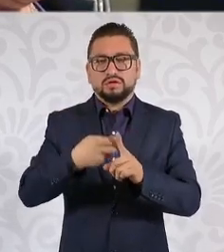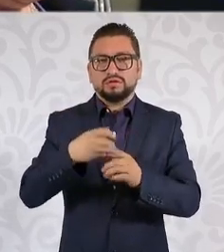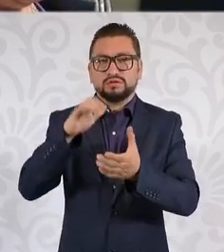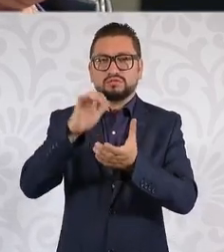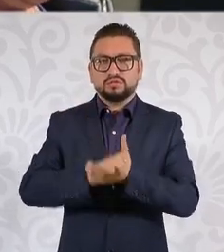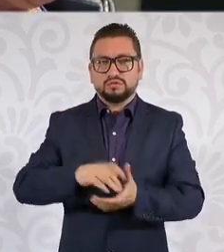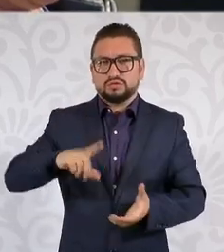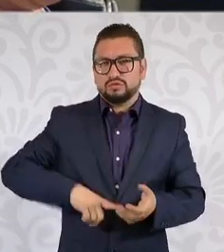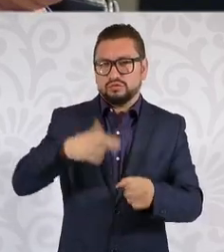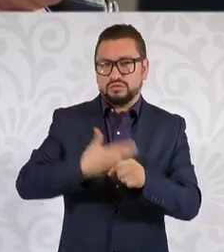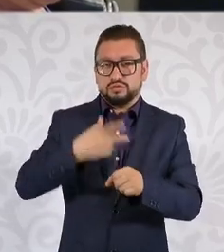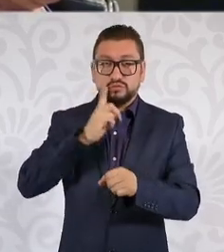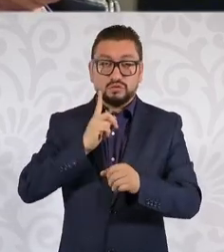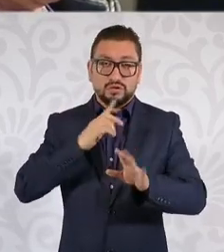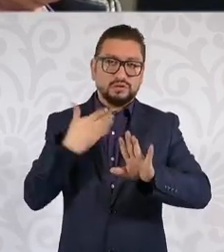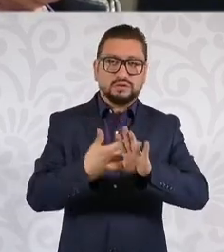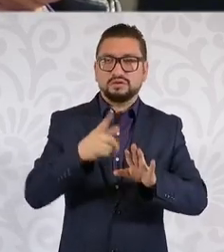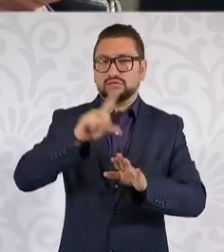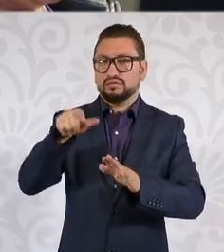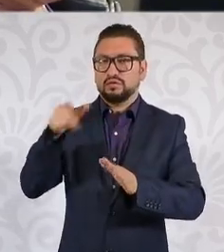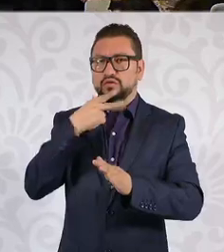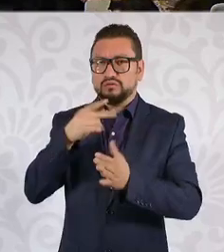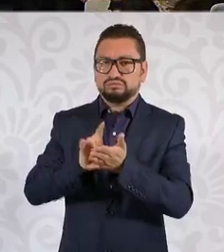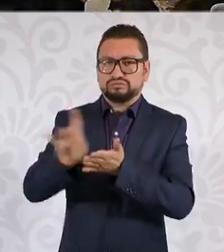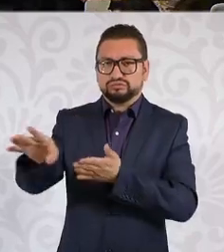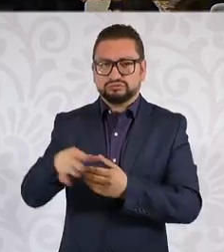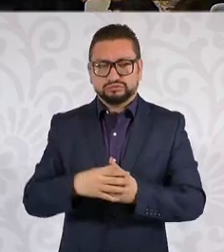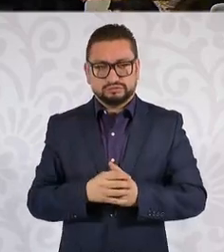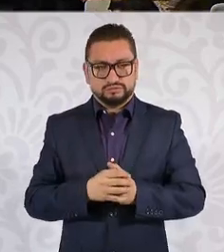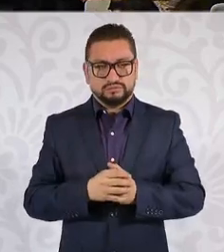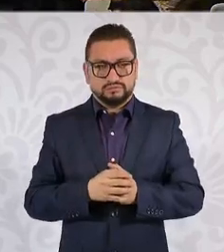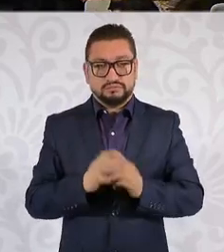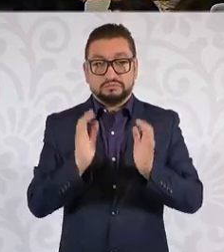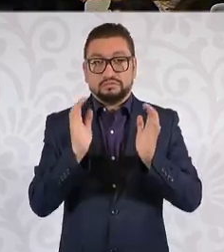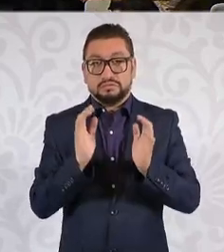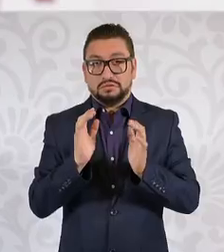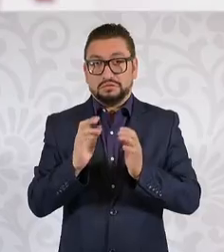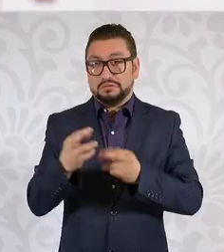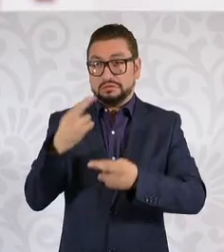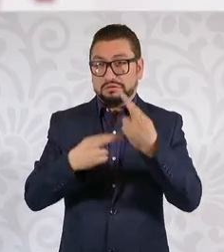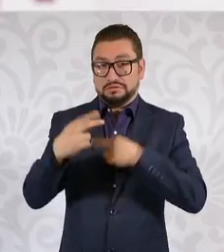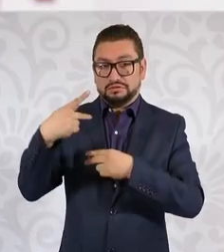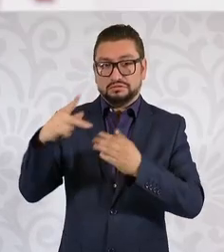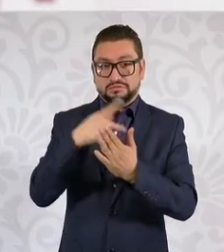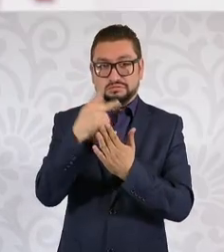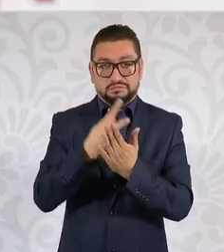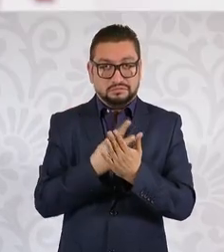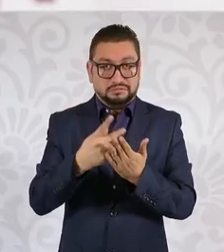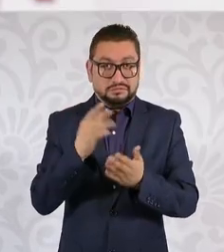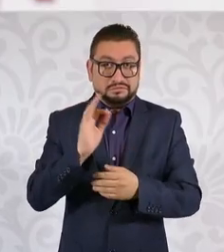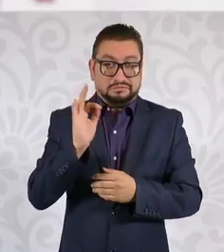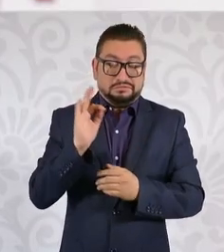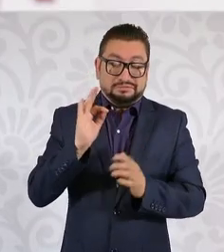gobernadora. Preguntarle qué opinión le merece este tema. Pues que le regresen su programa, ¿no? Porque